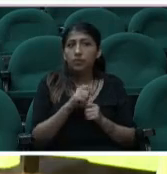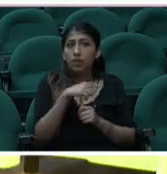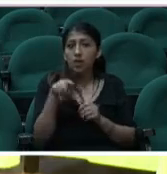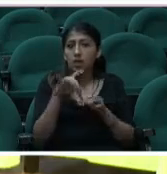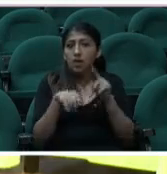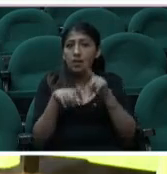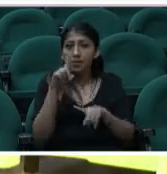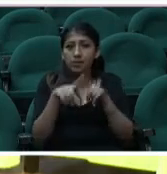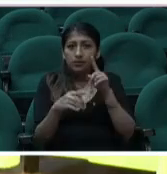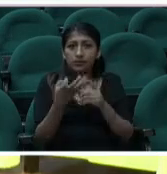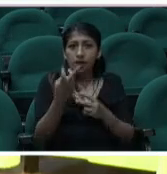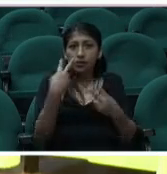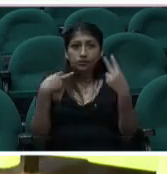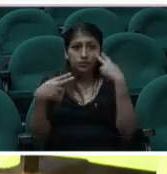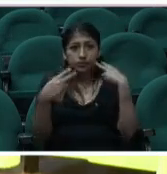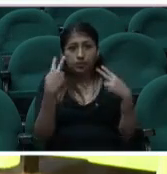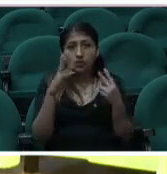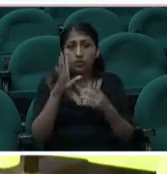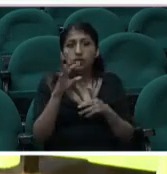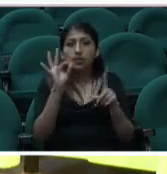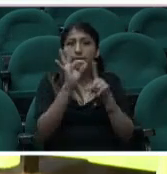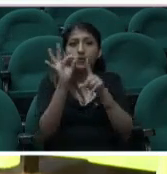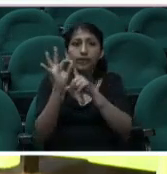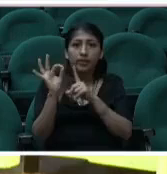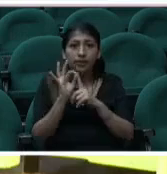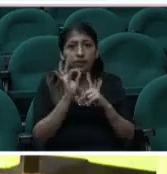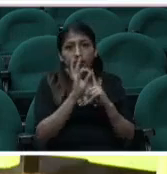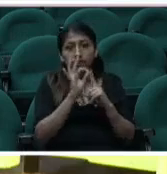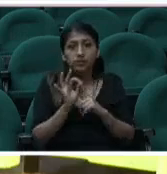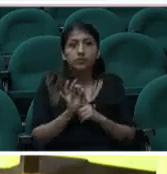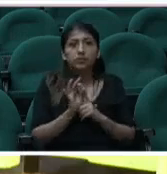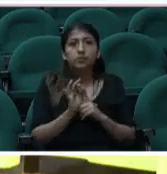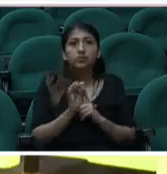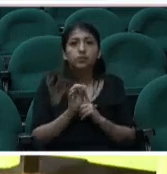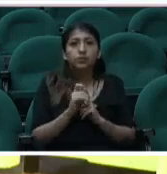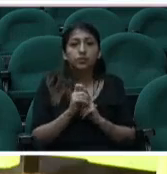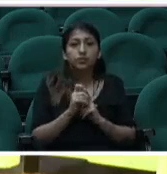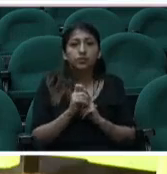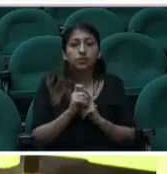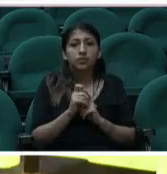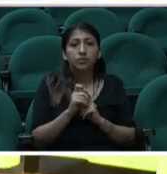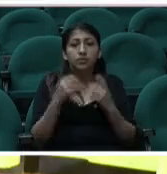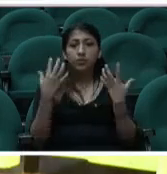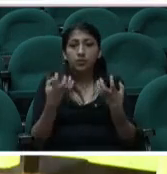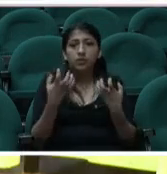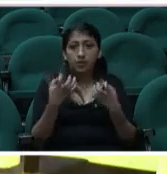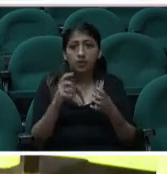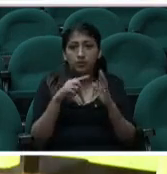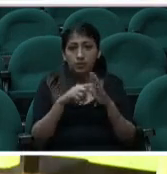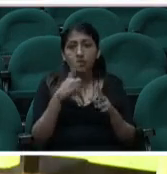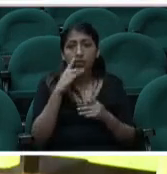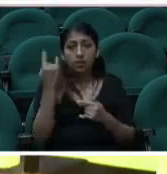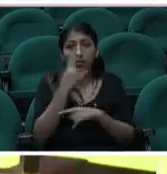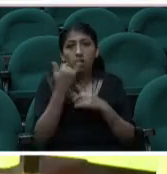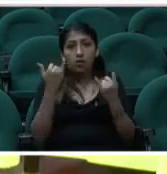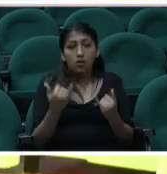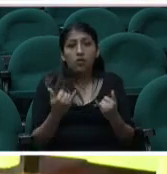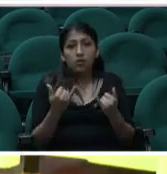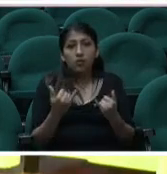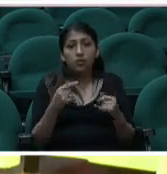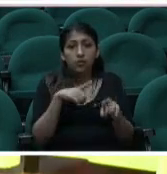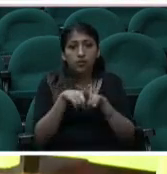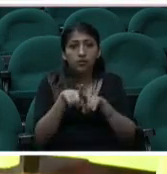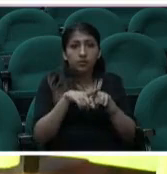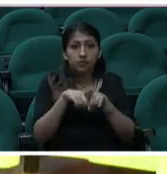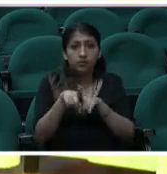amigas que nos están observando a través de redes sociales bueno que debemos indicar que para el día de hoy estaba previsto